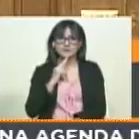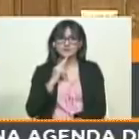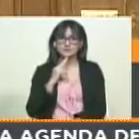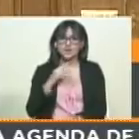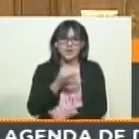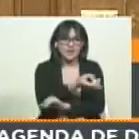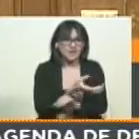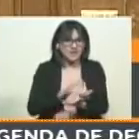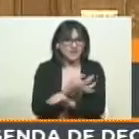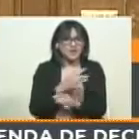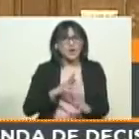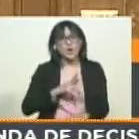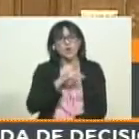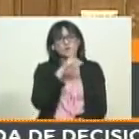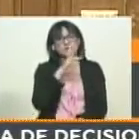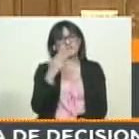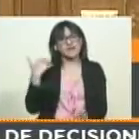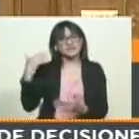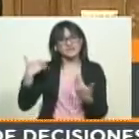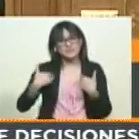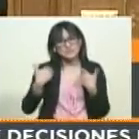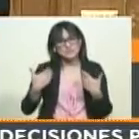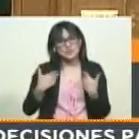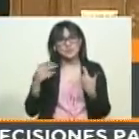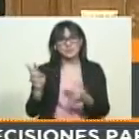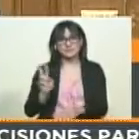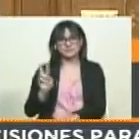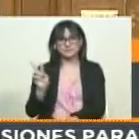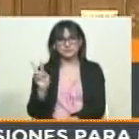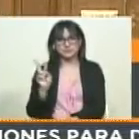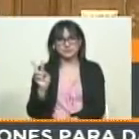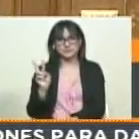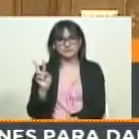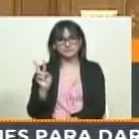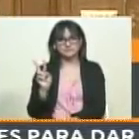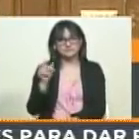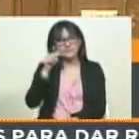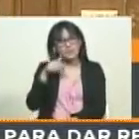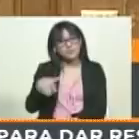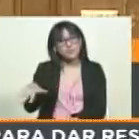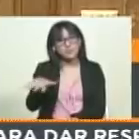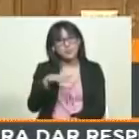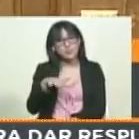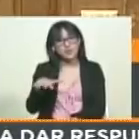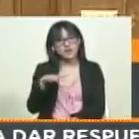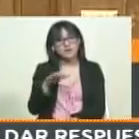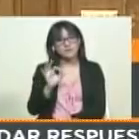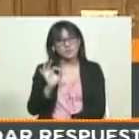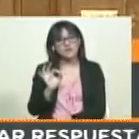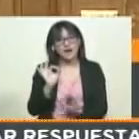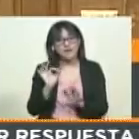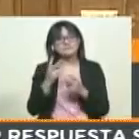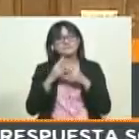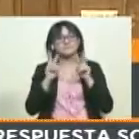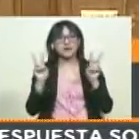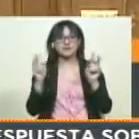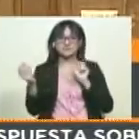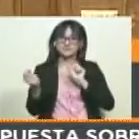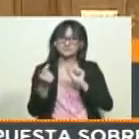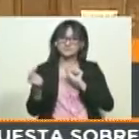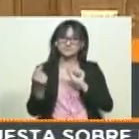de terror y violencia que sufría el país, en la que el pueblo pudo ver una salida a la paz y el